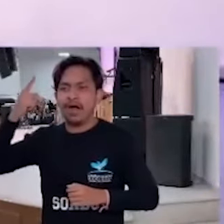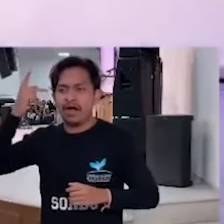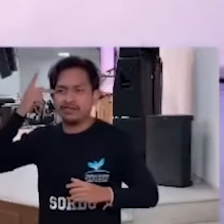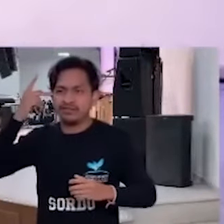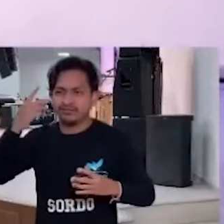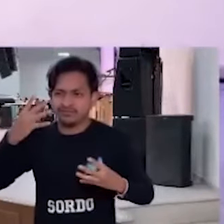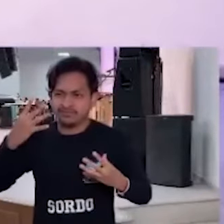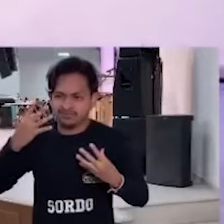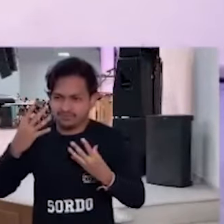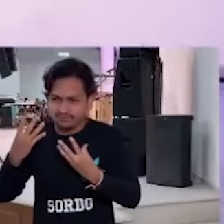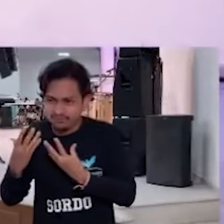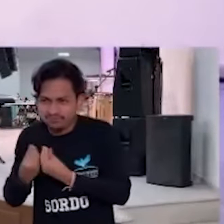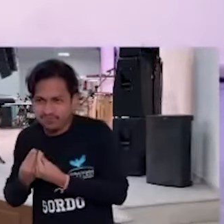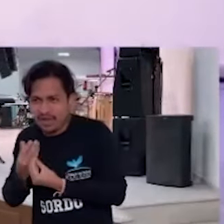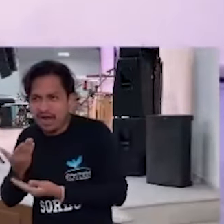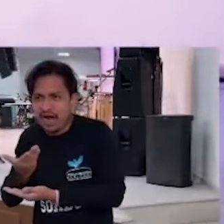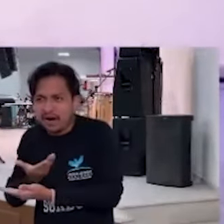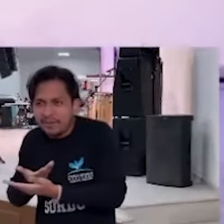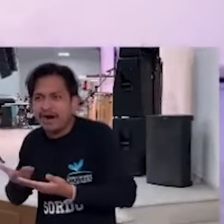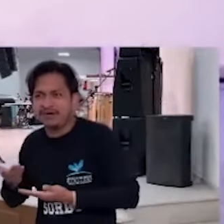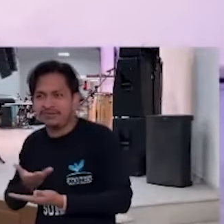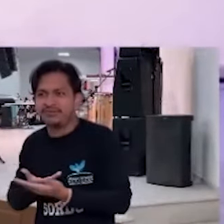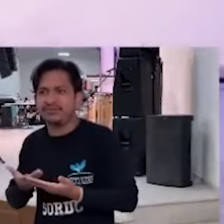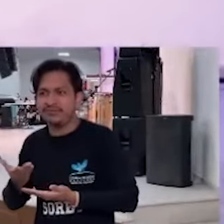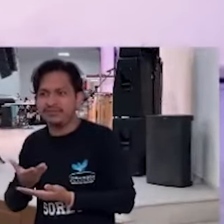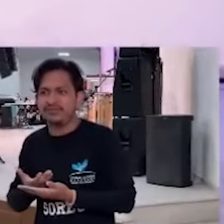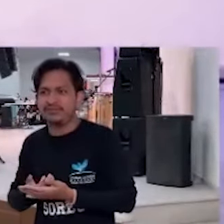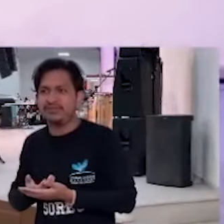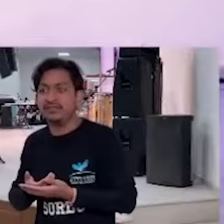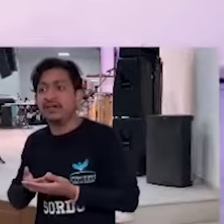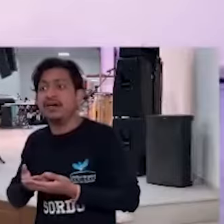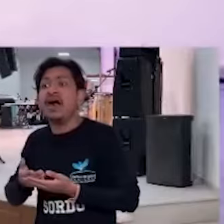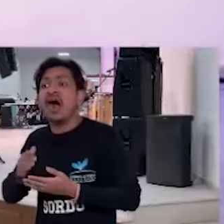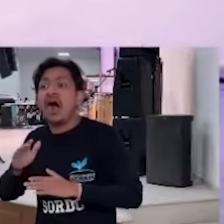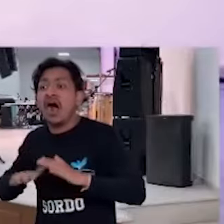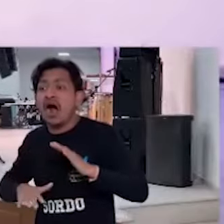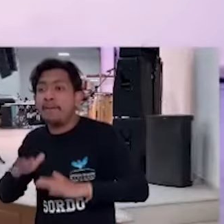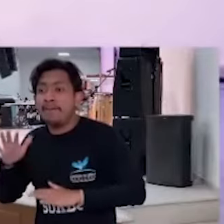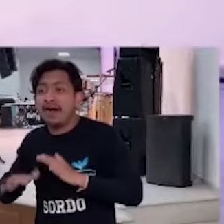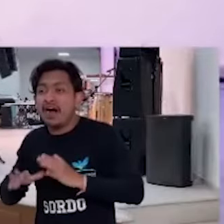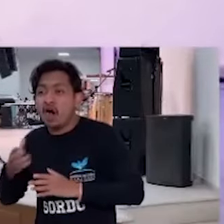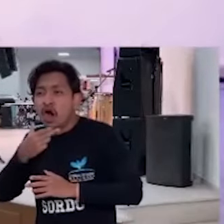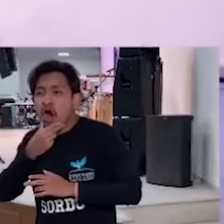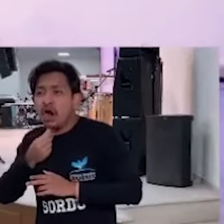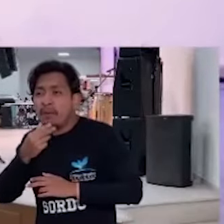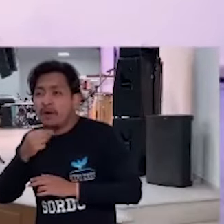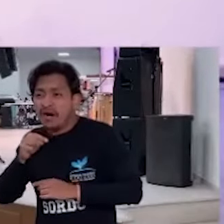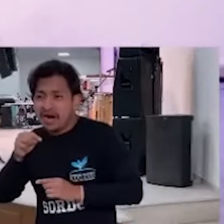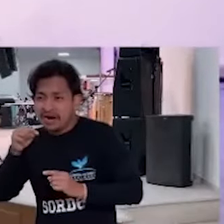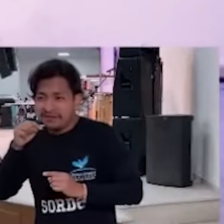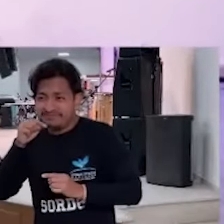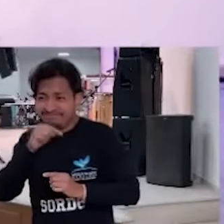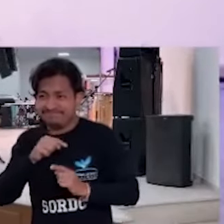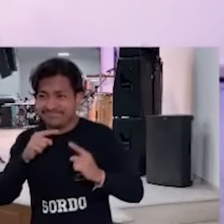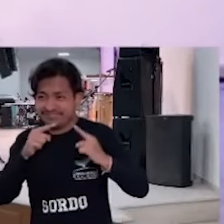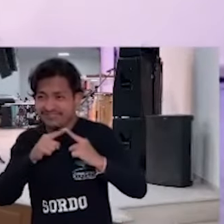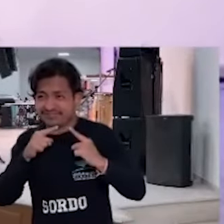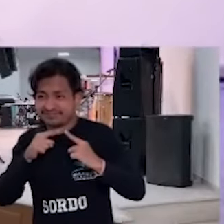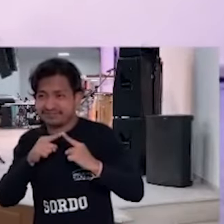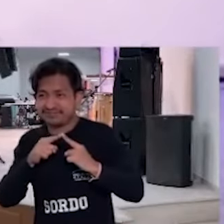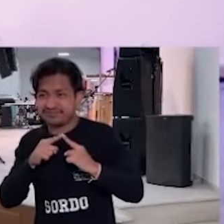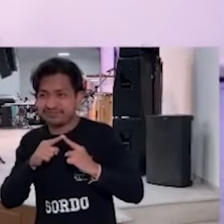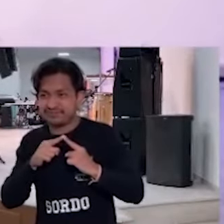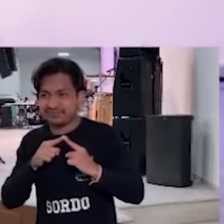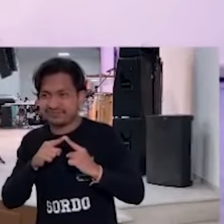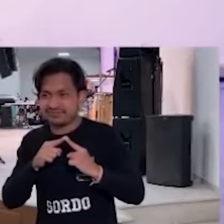le han bajado la esposa al pastor. De verdad que sí. De verdad que sí. Es increíble, pero es